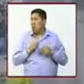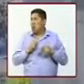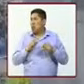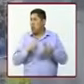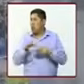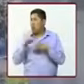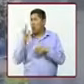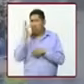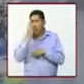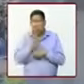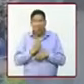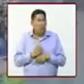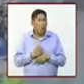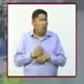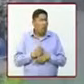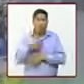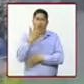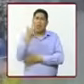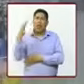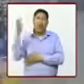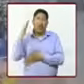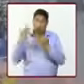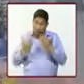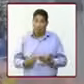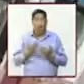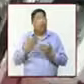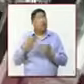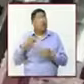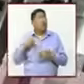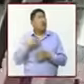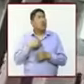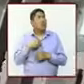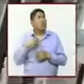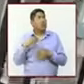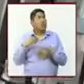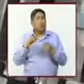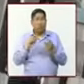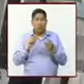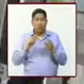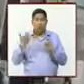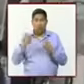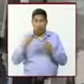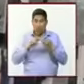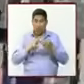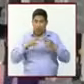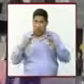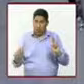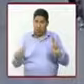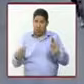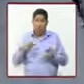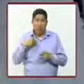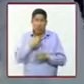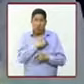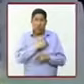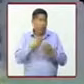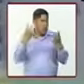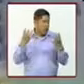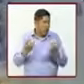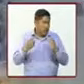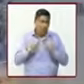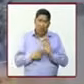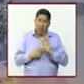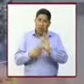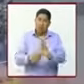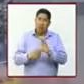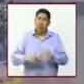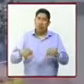Y bueno, como en esta gestión la particularidad es que ambos pasantes somos de otra región, pues hemos también querido